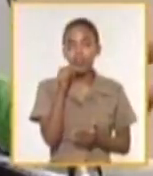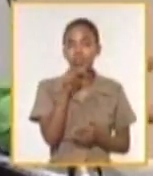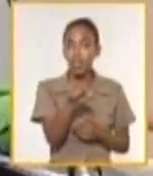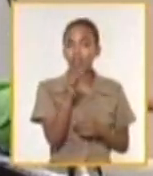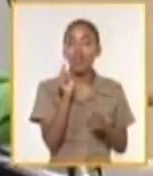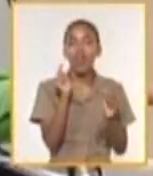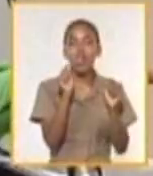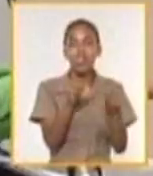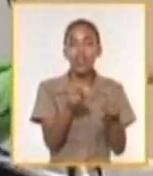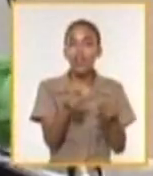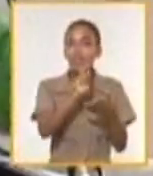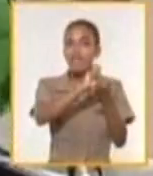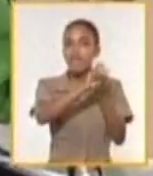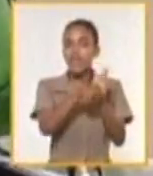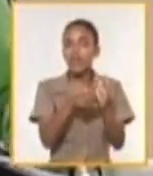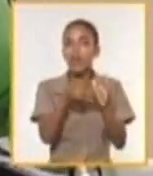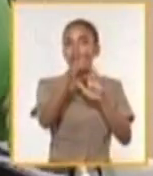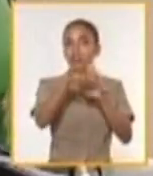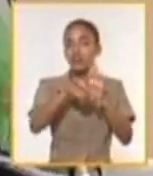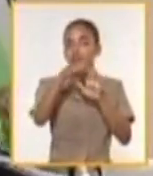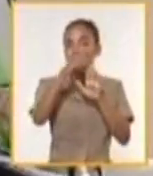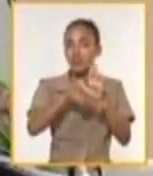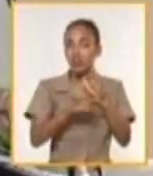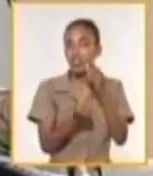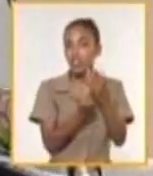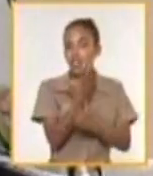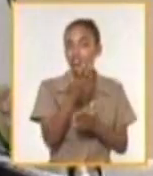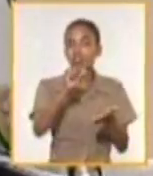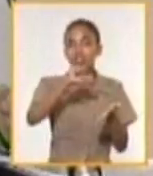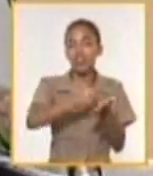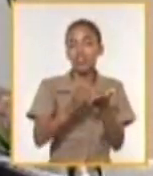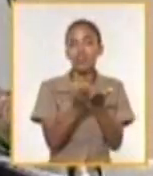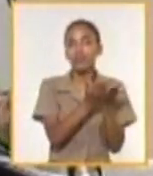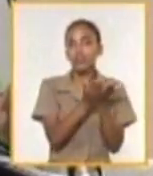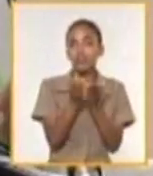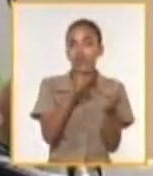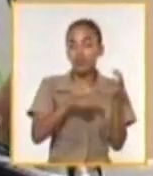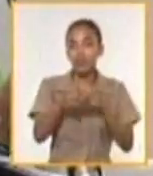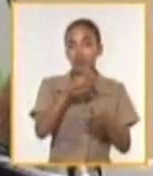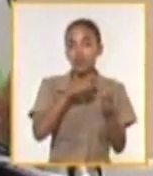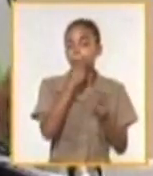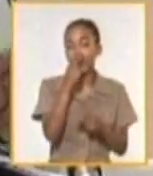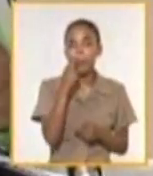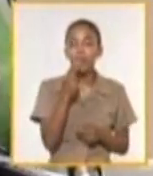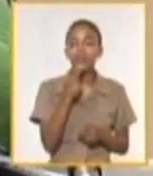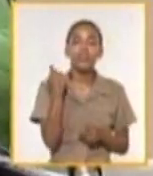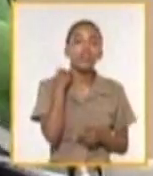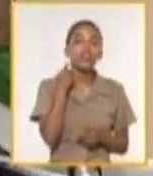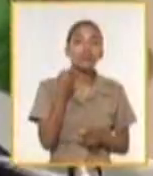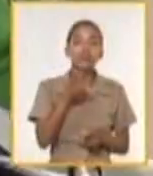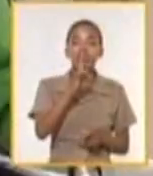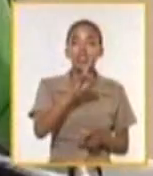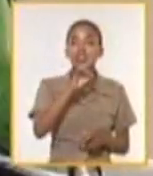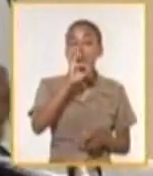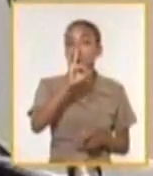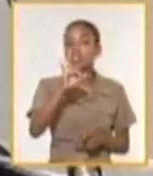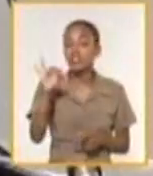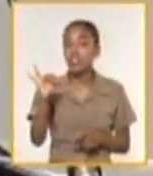firma esa resolución de creación del Centro de Estudios Martianos en 1977, pero es que ya